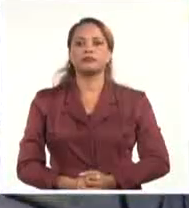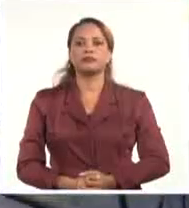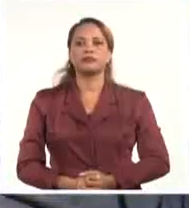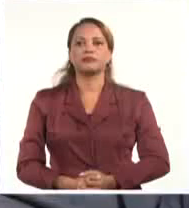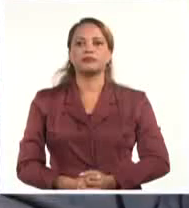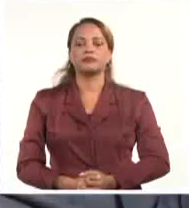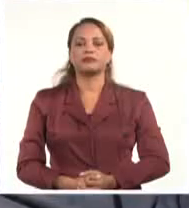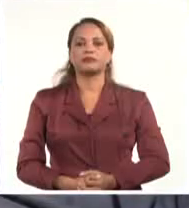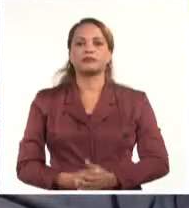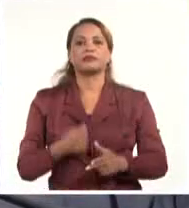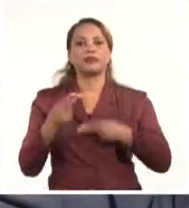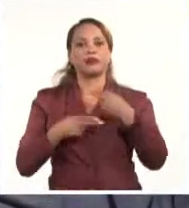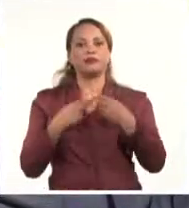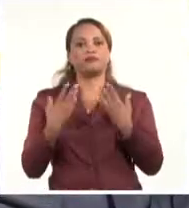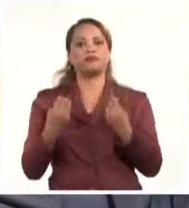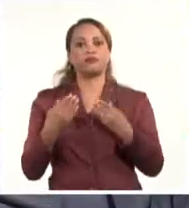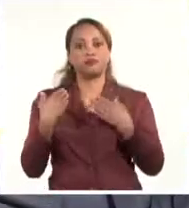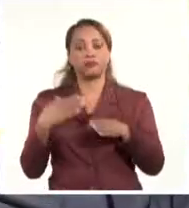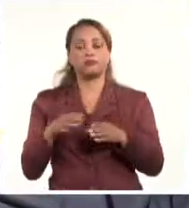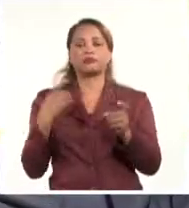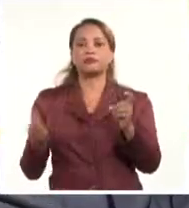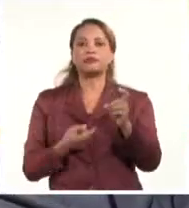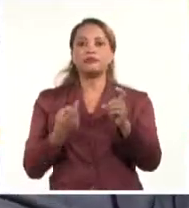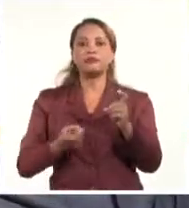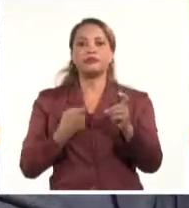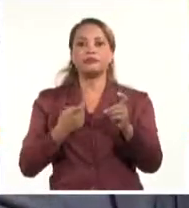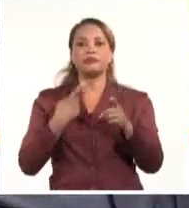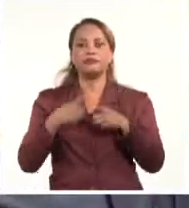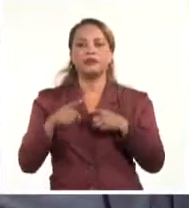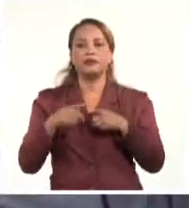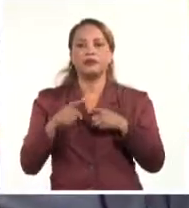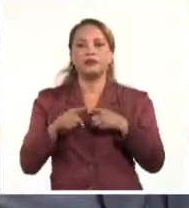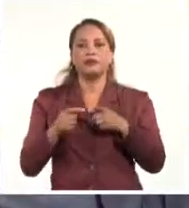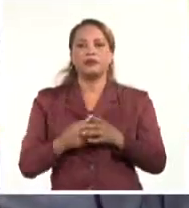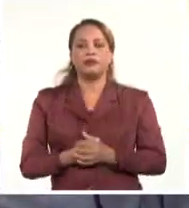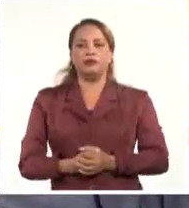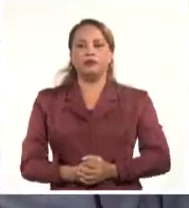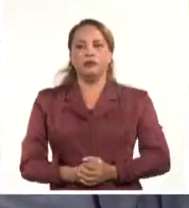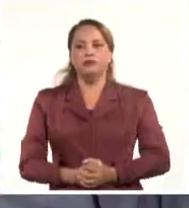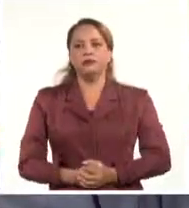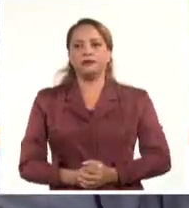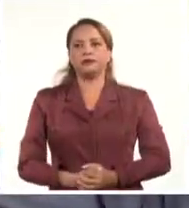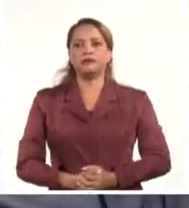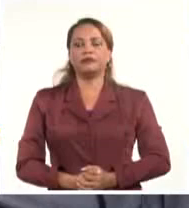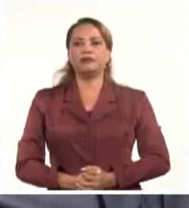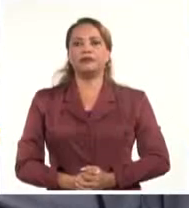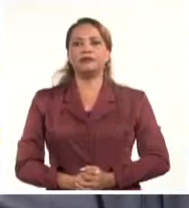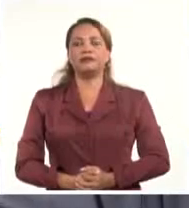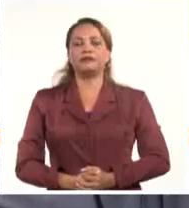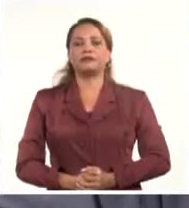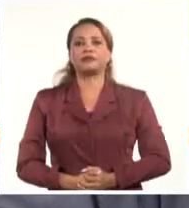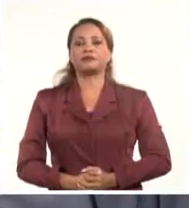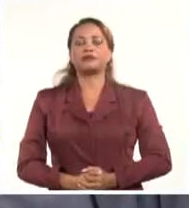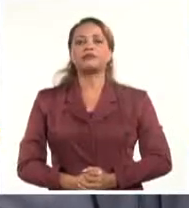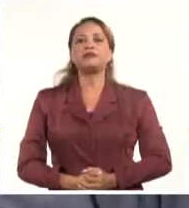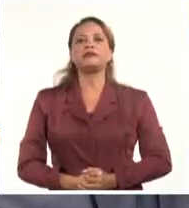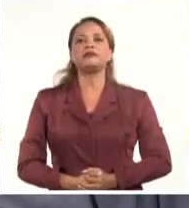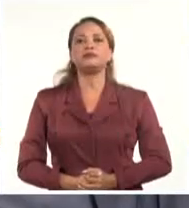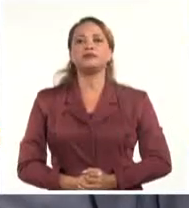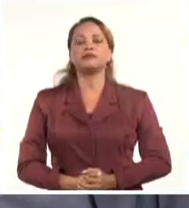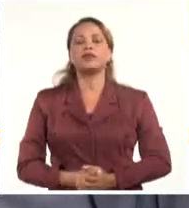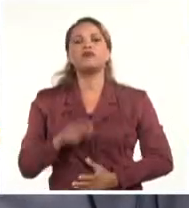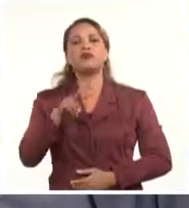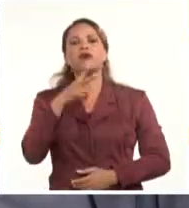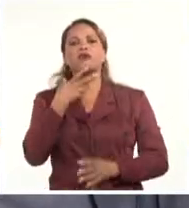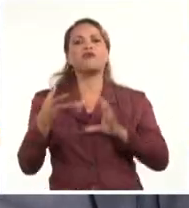Estamos haciendo bastante, estamos luchando para que con materia orgánica sembrar todo lo que estamos haciendo, buscando